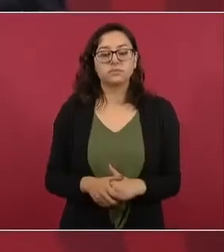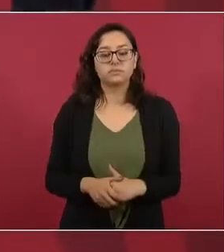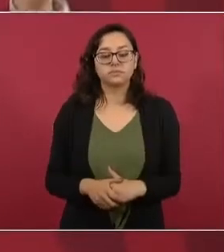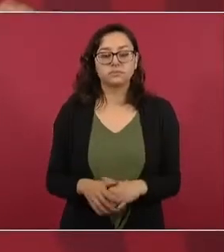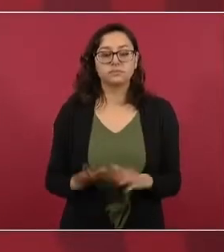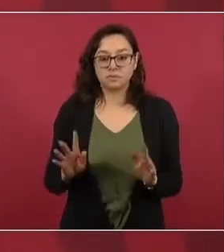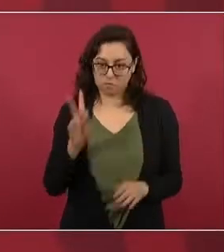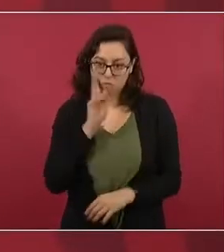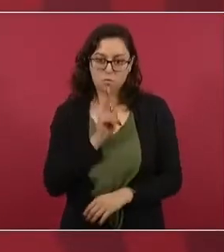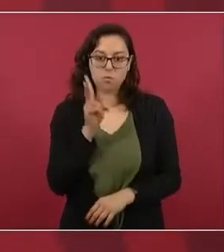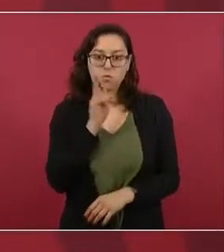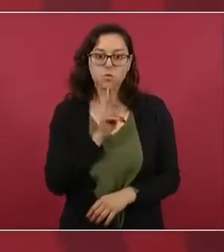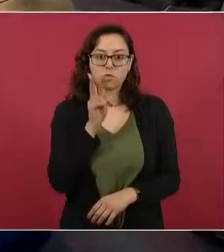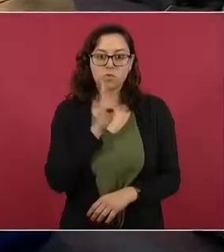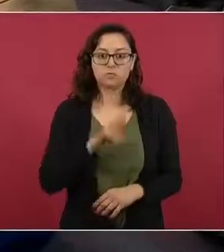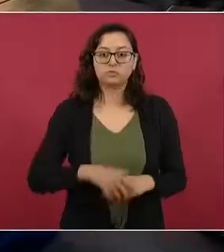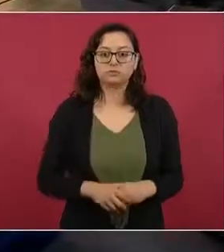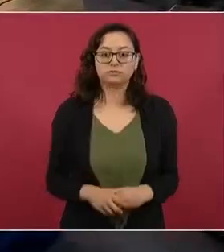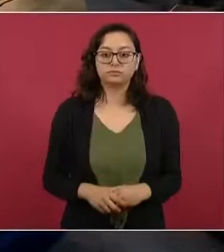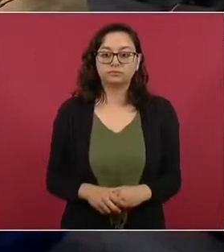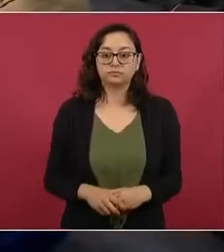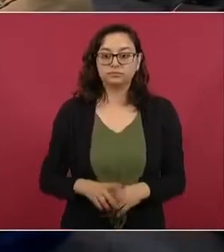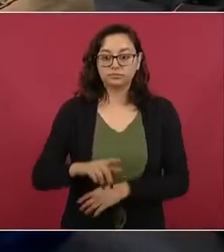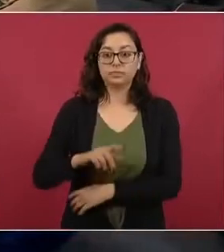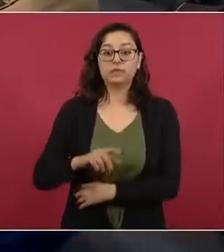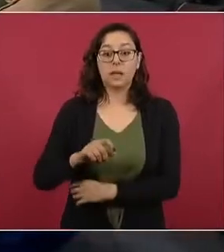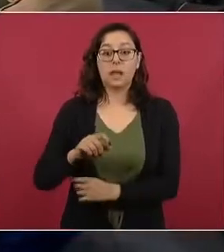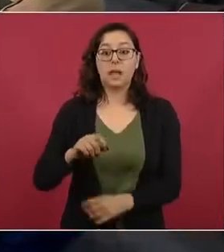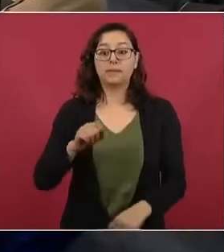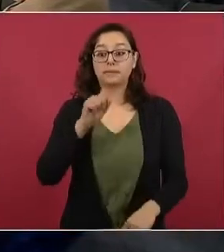luego las aguas industrializadas.